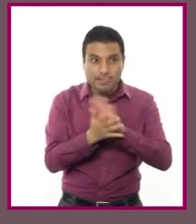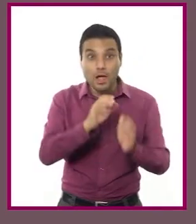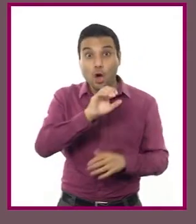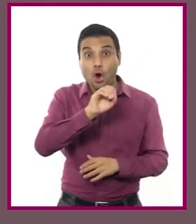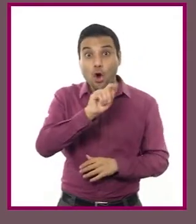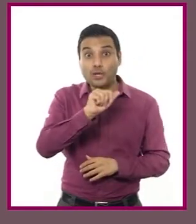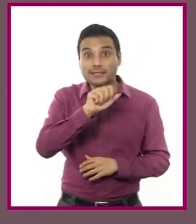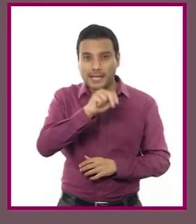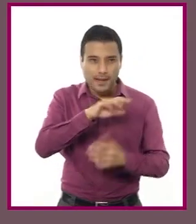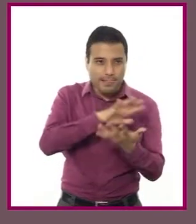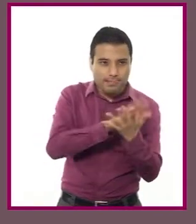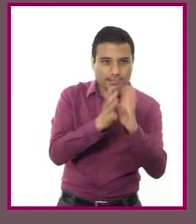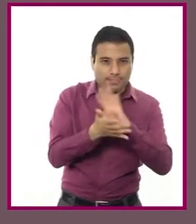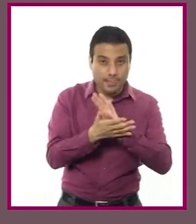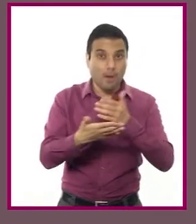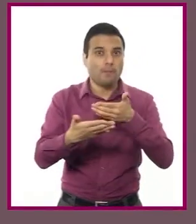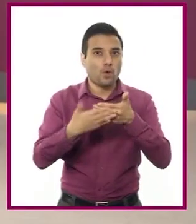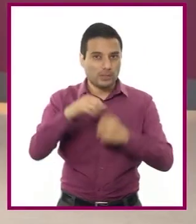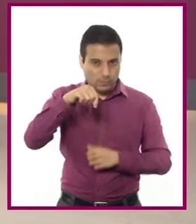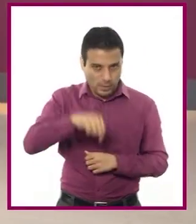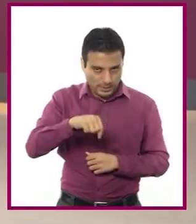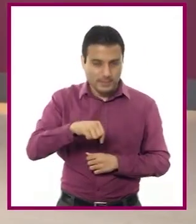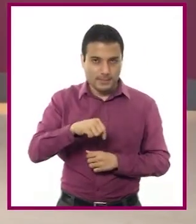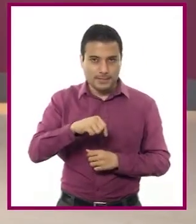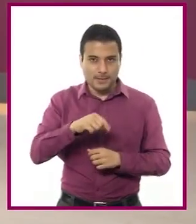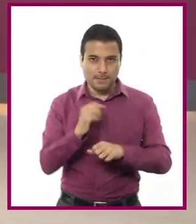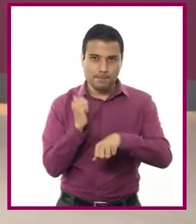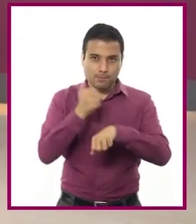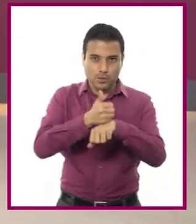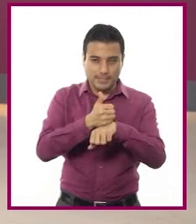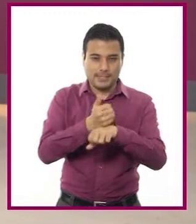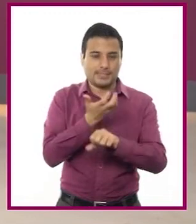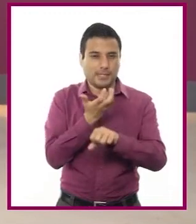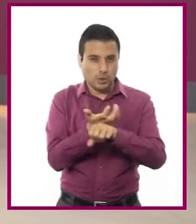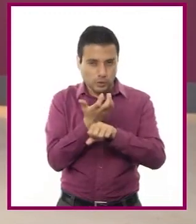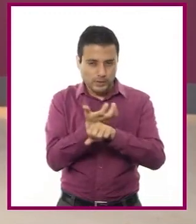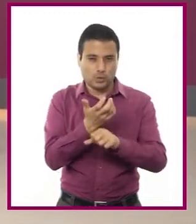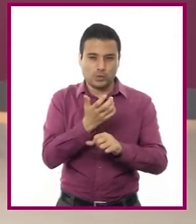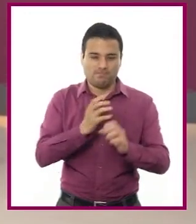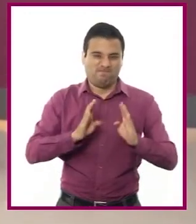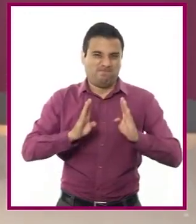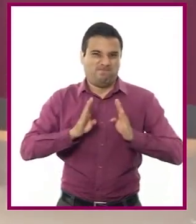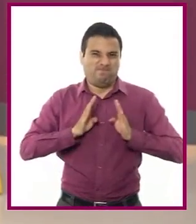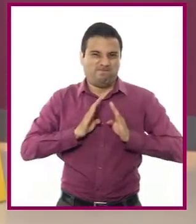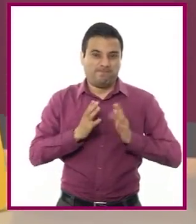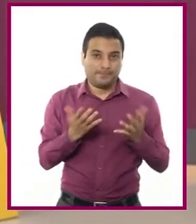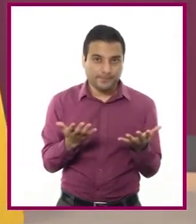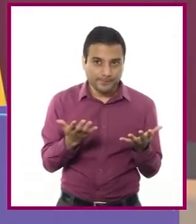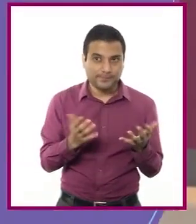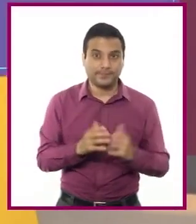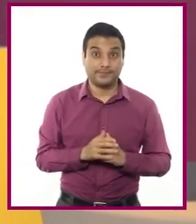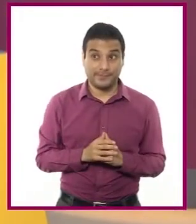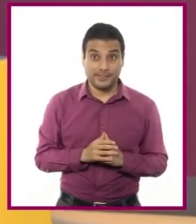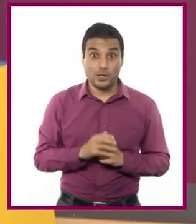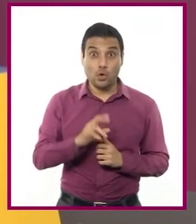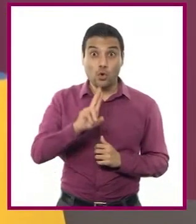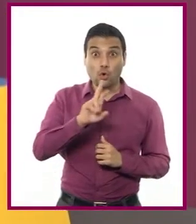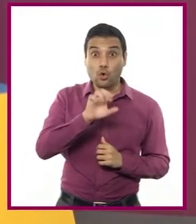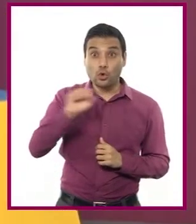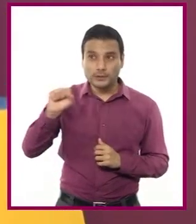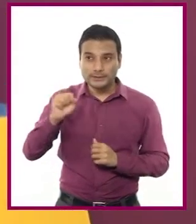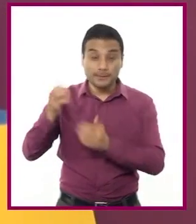establecer bases militares en su territorio. Por consecuencia, la invasión de tropas soviéticas se incrementó.